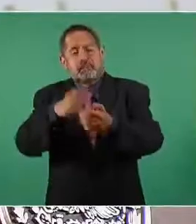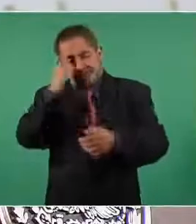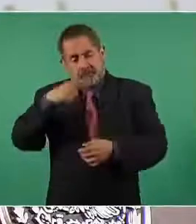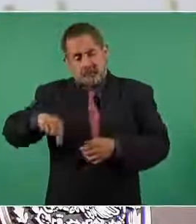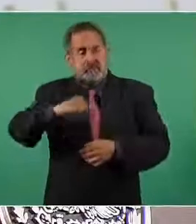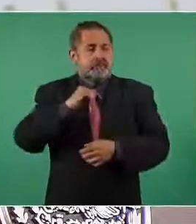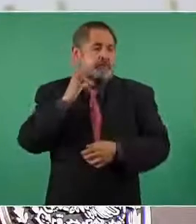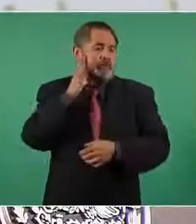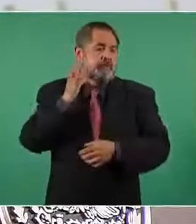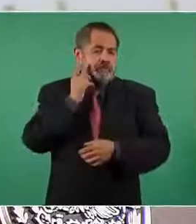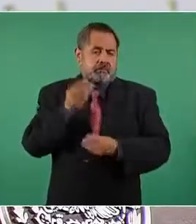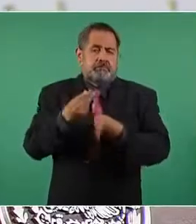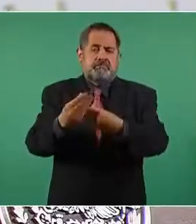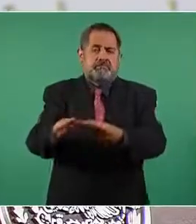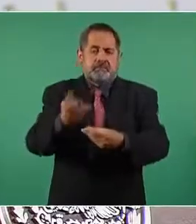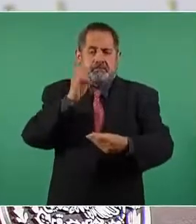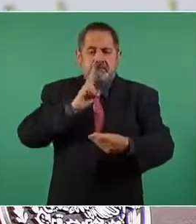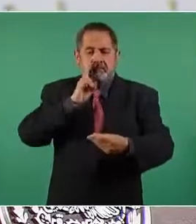al Congreso.